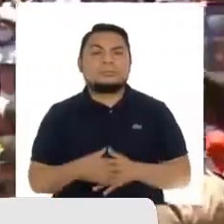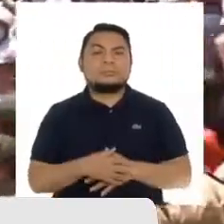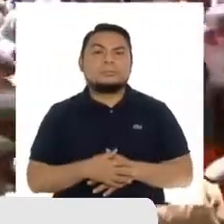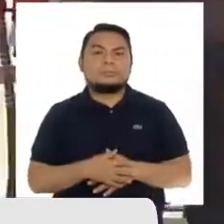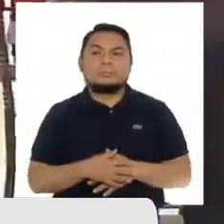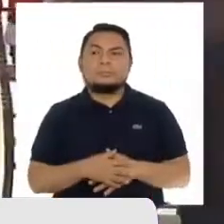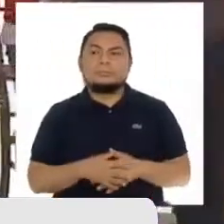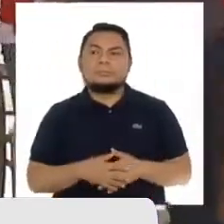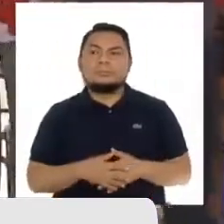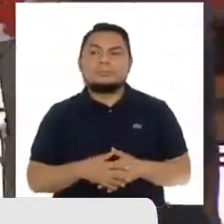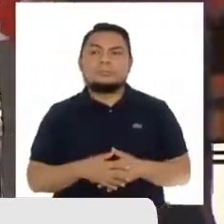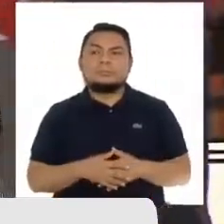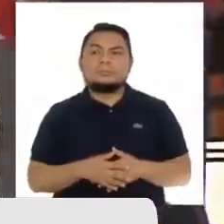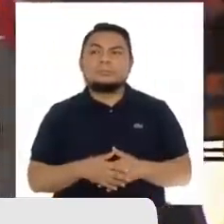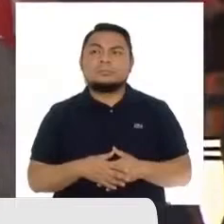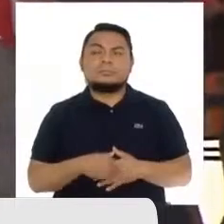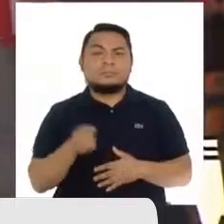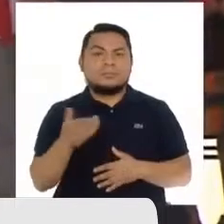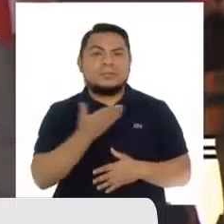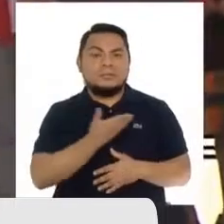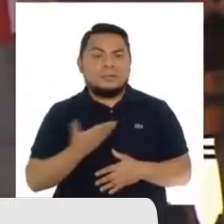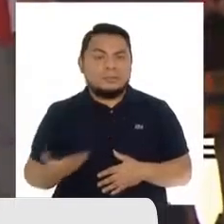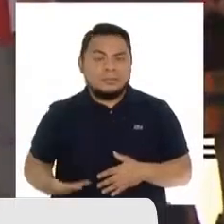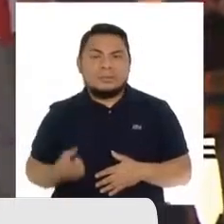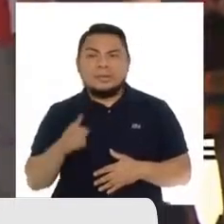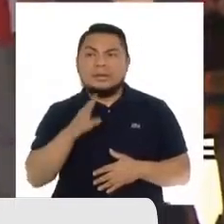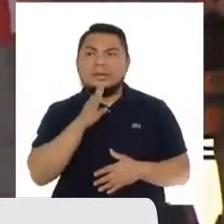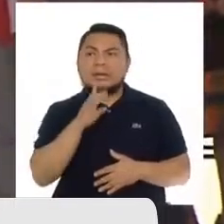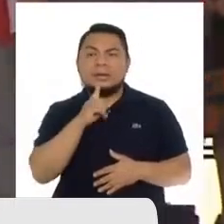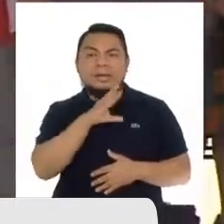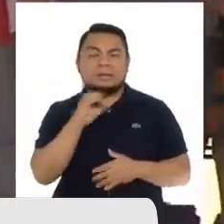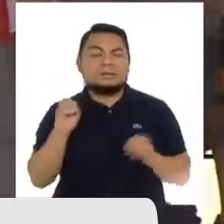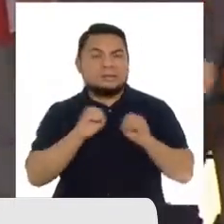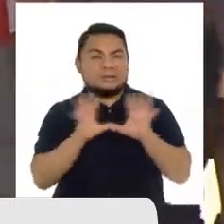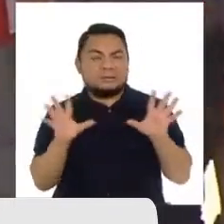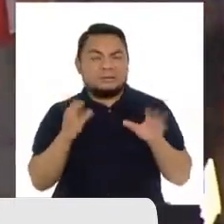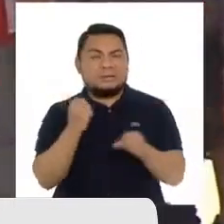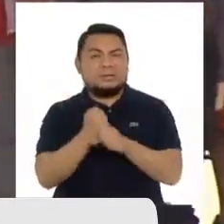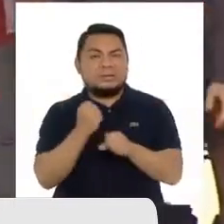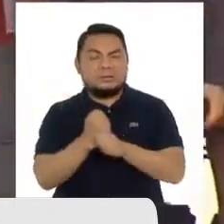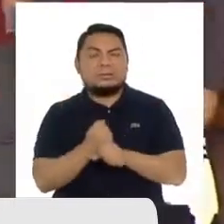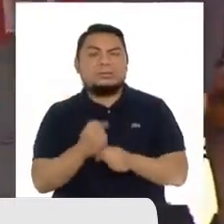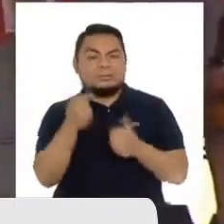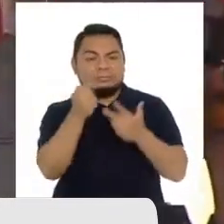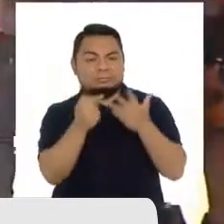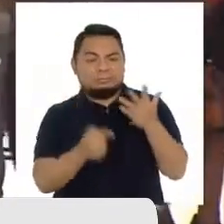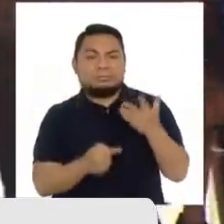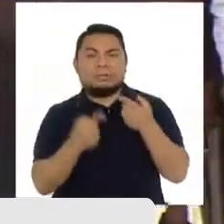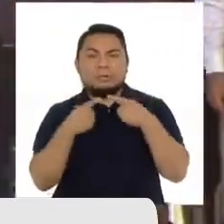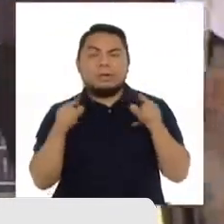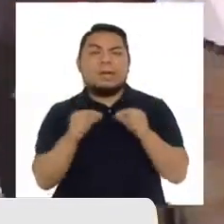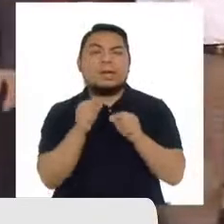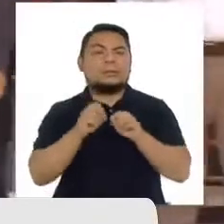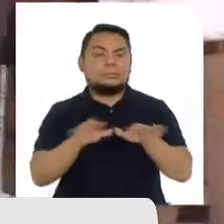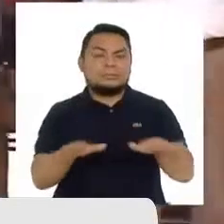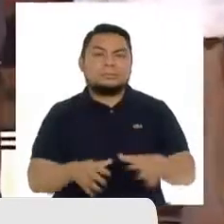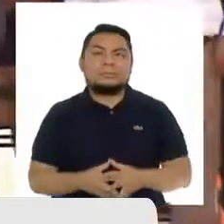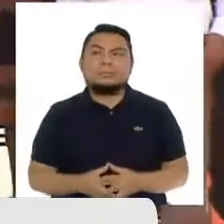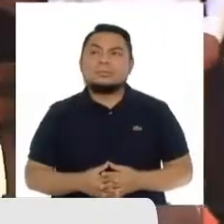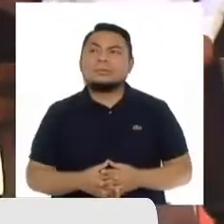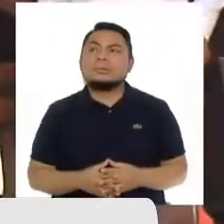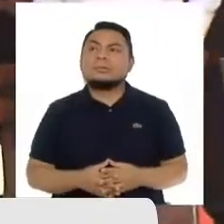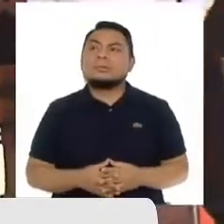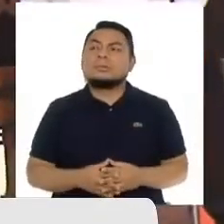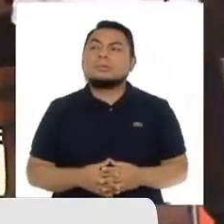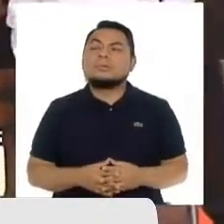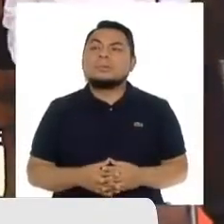en el actual gobierno y también un anuncio importante sobre la masificación del gas natural ceremonia que se